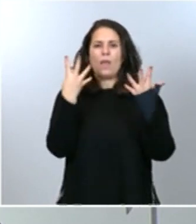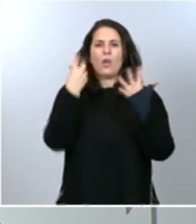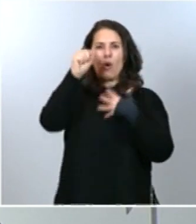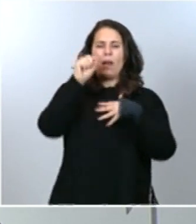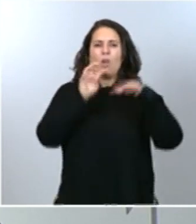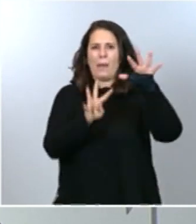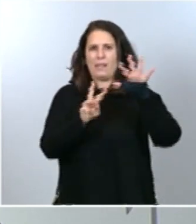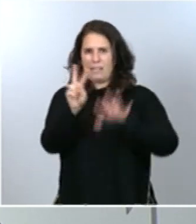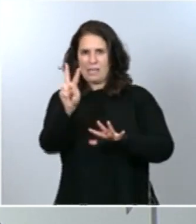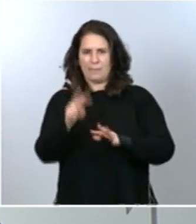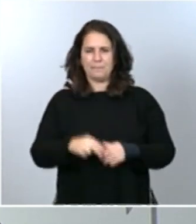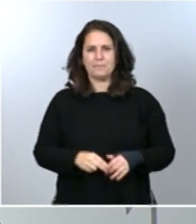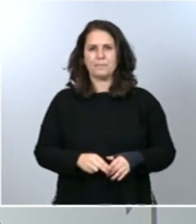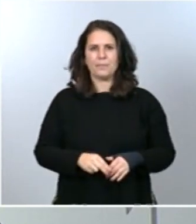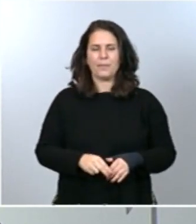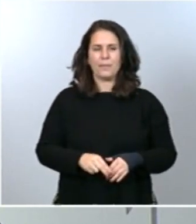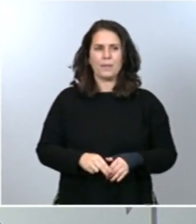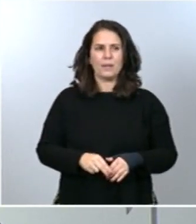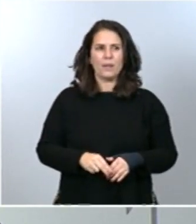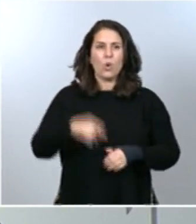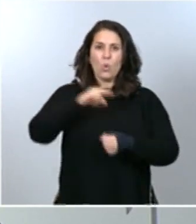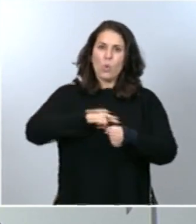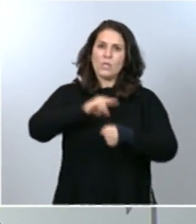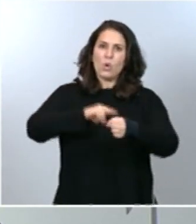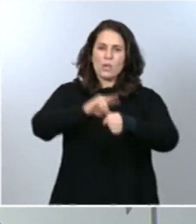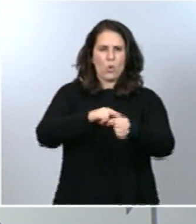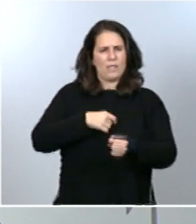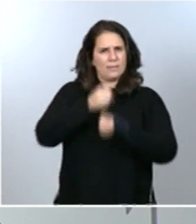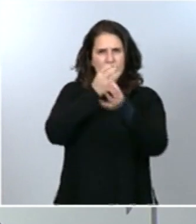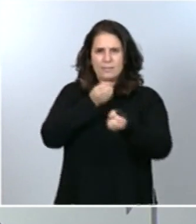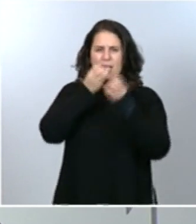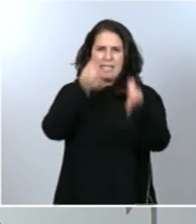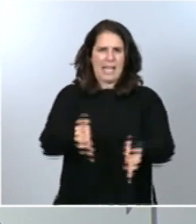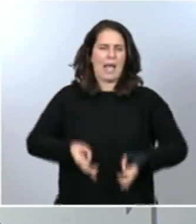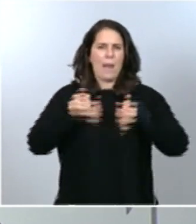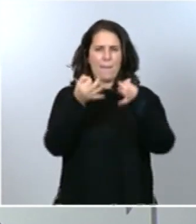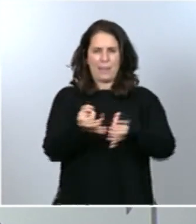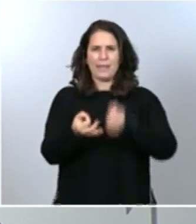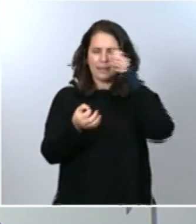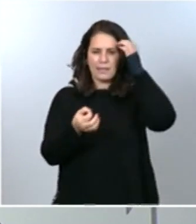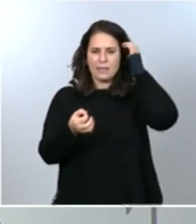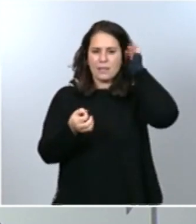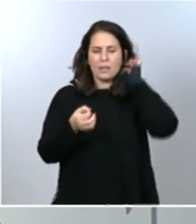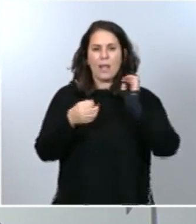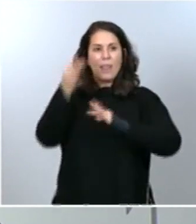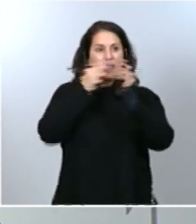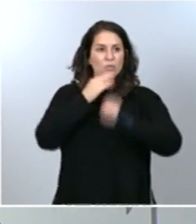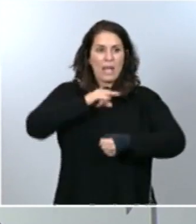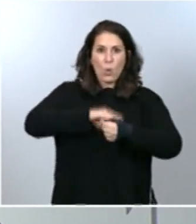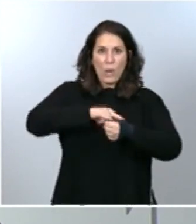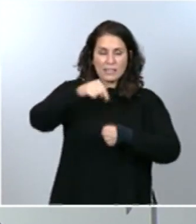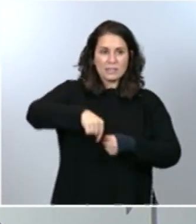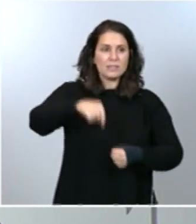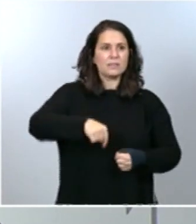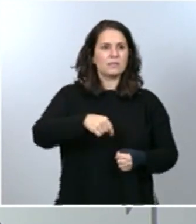decimos todos los lunes los datos que se dan este día de la semana tienen que ser puestos en